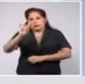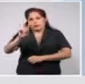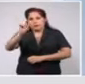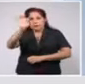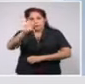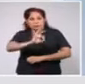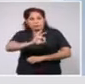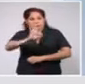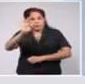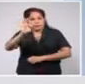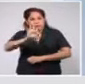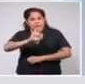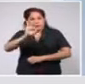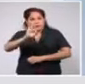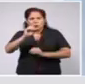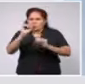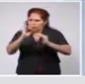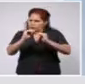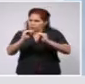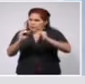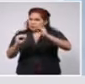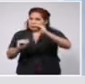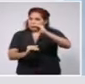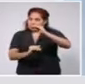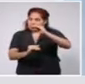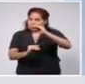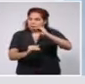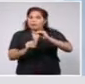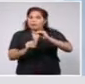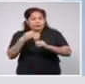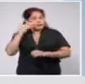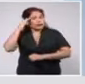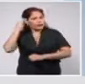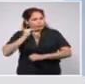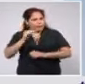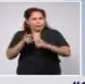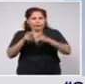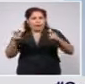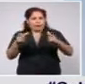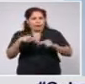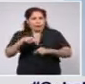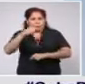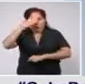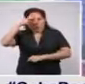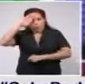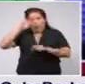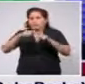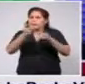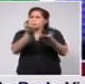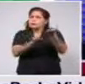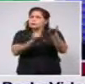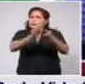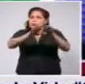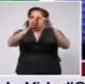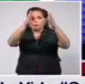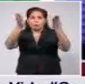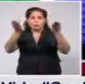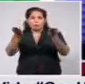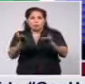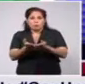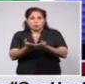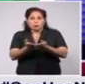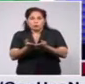0,59%, inferior, aunque alta para Cuba, en comparación con el mundo, que es